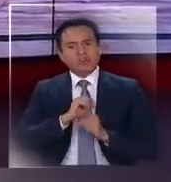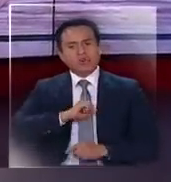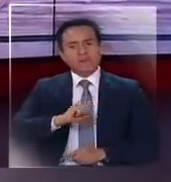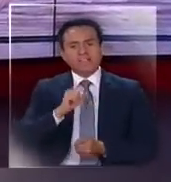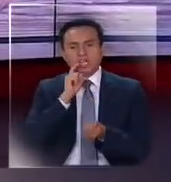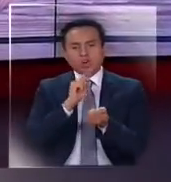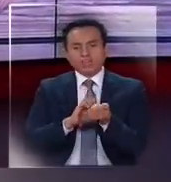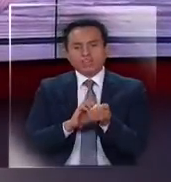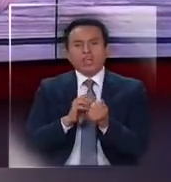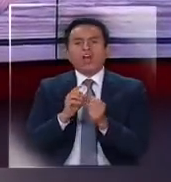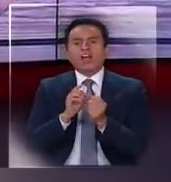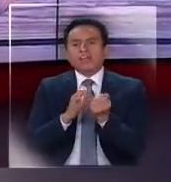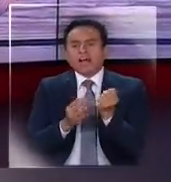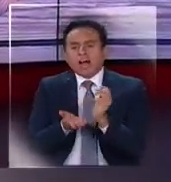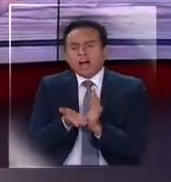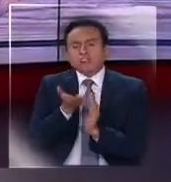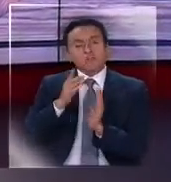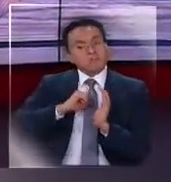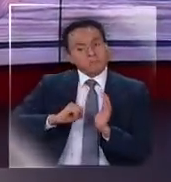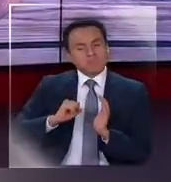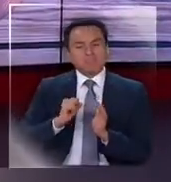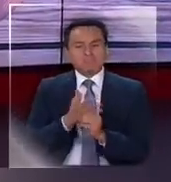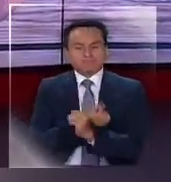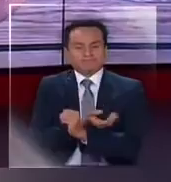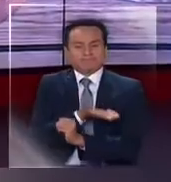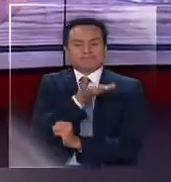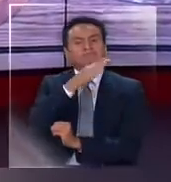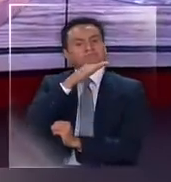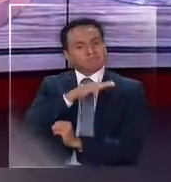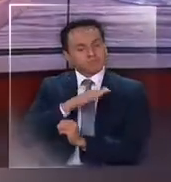el colesterol alto y también la hipertensión.